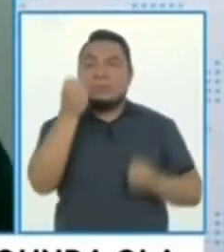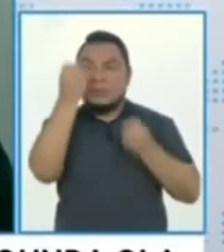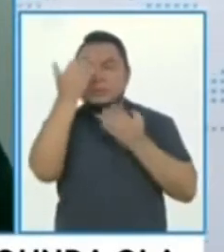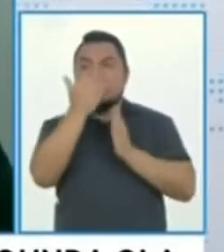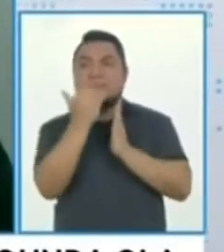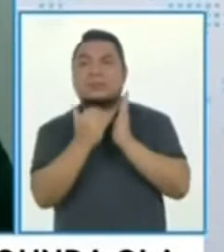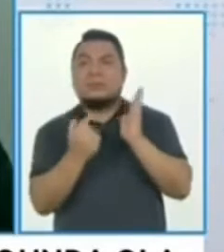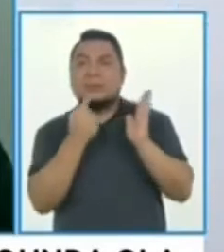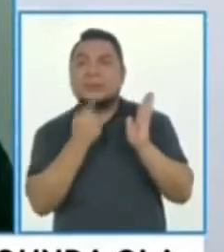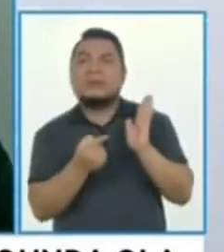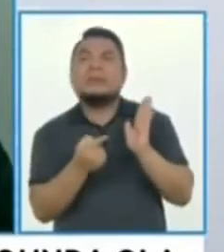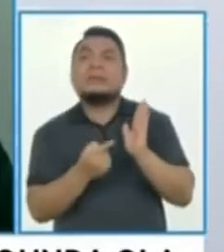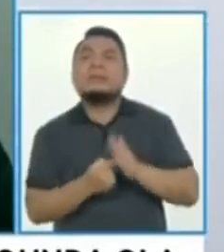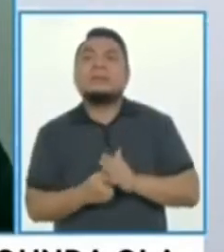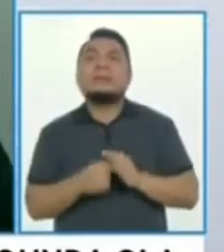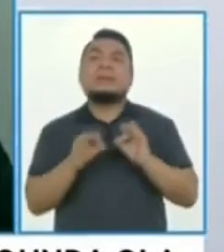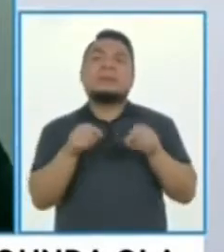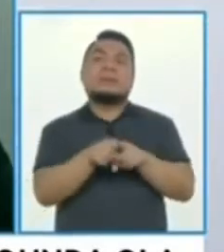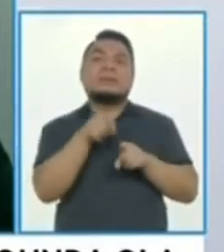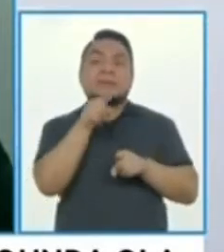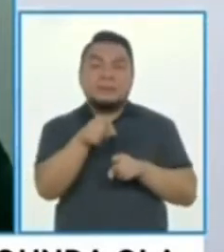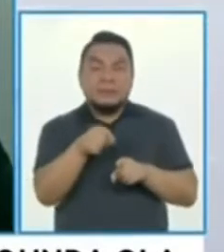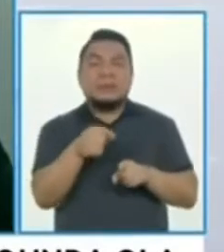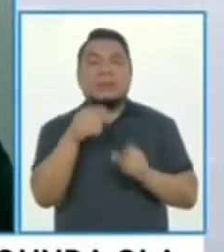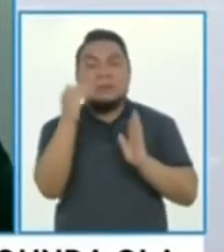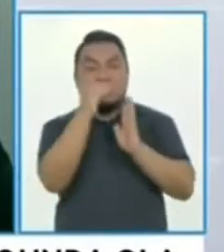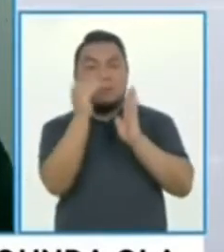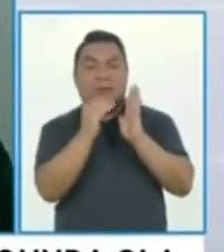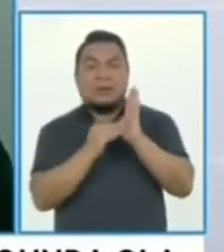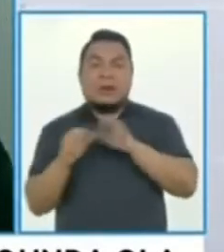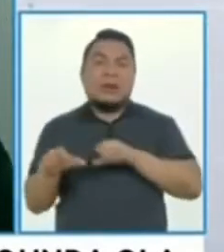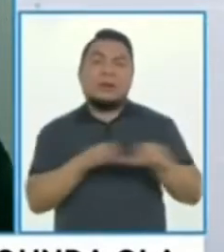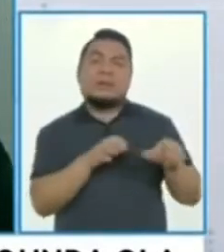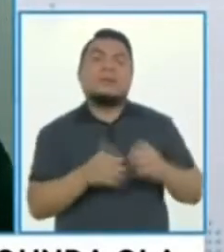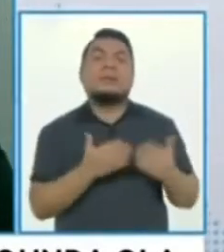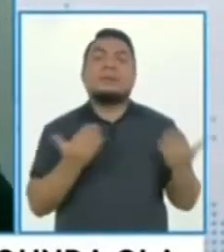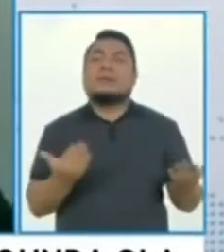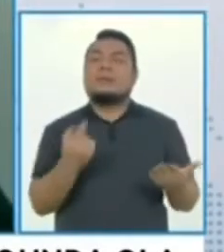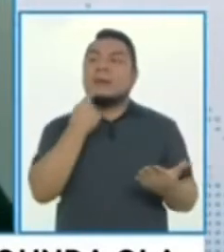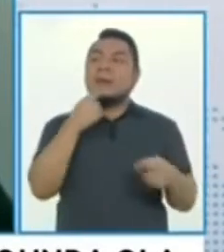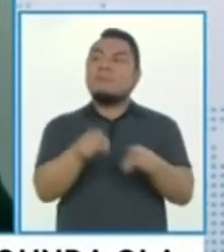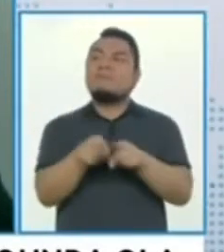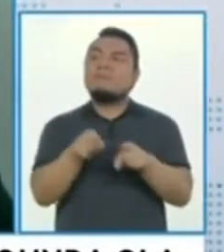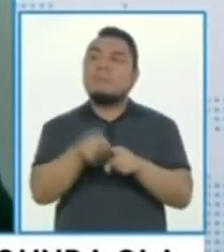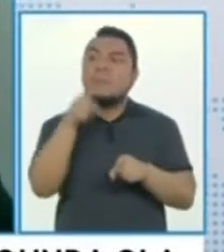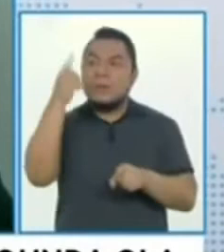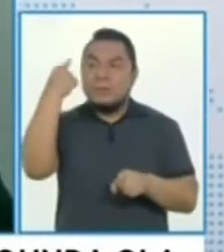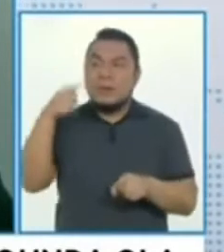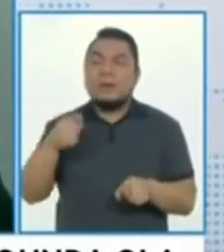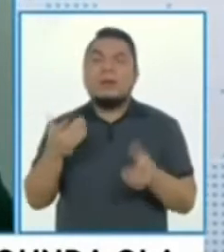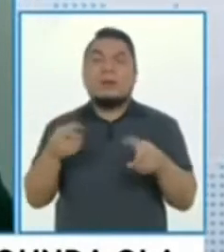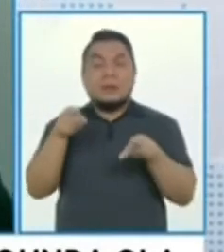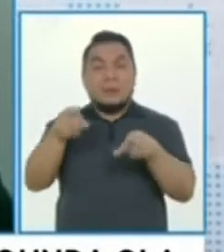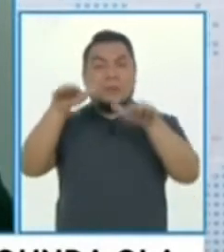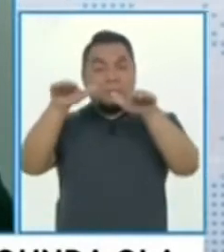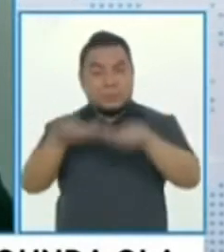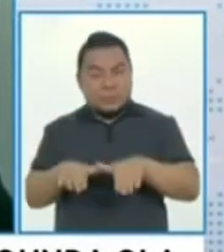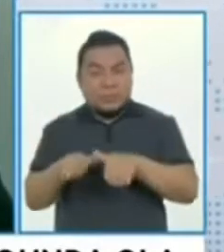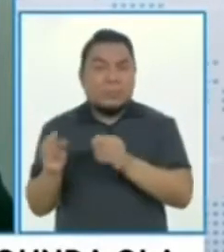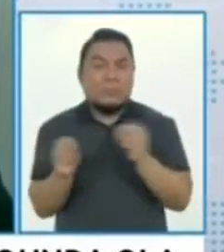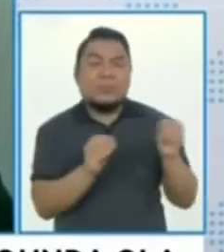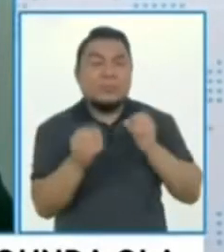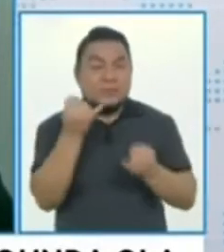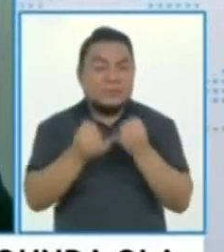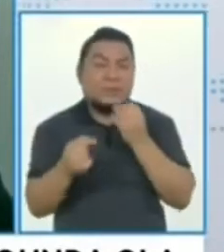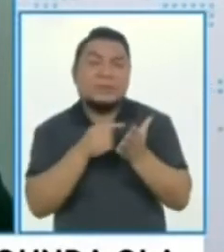indicadores es precisamente estas medidas que se van tomando o las medidas para precisamente reducir la movilidad los